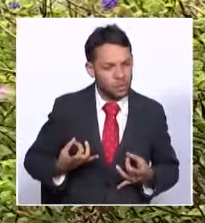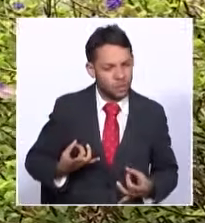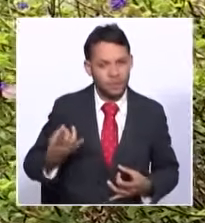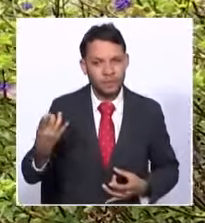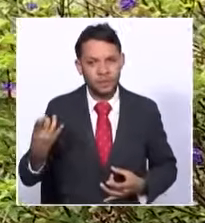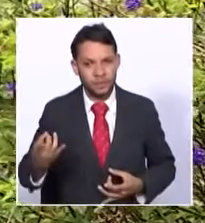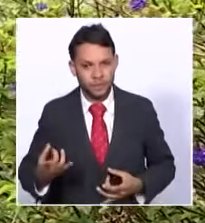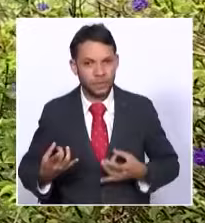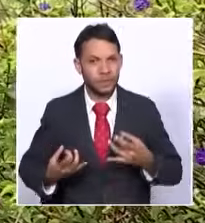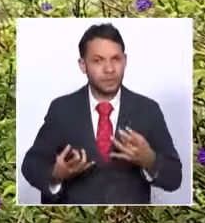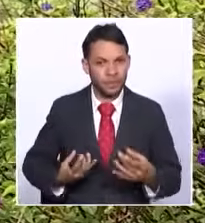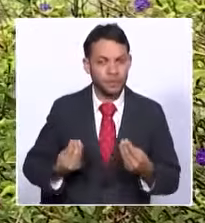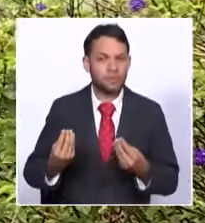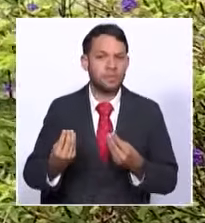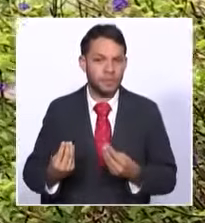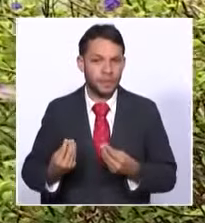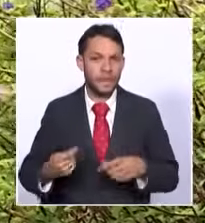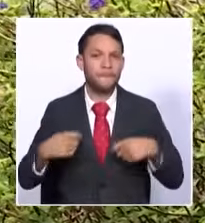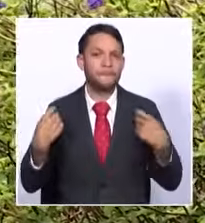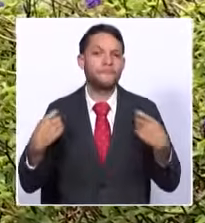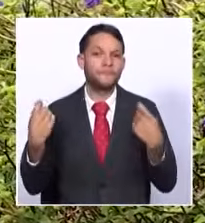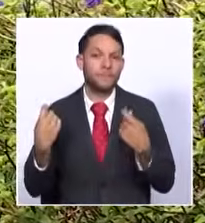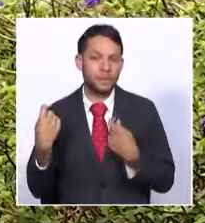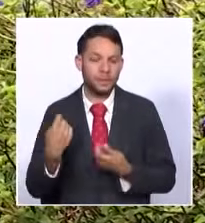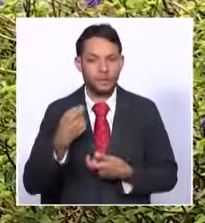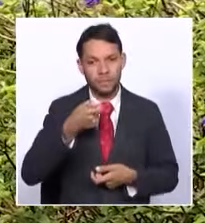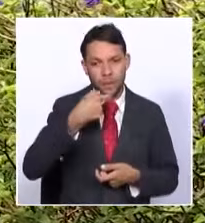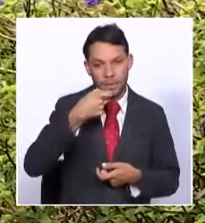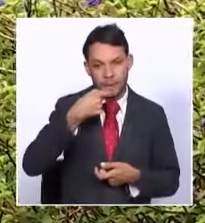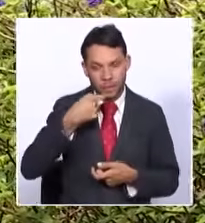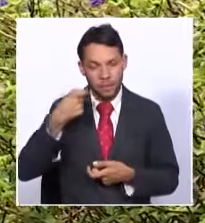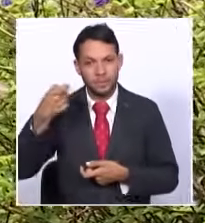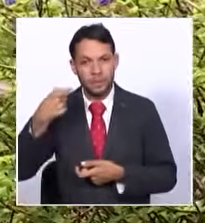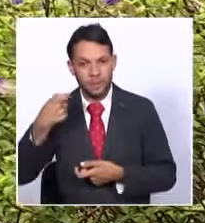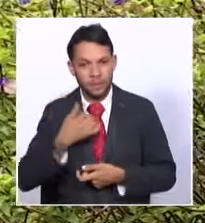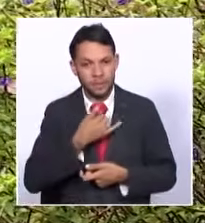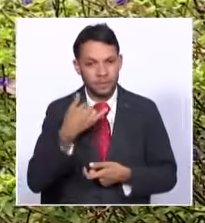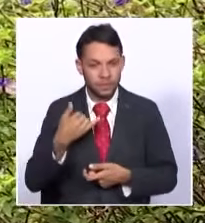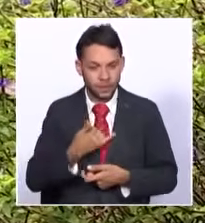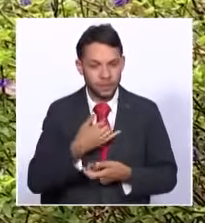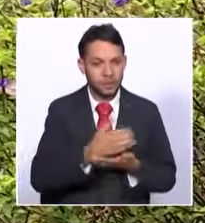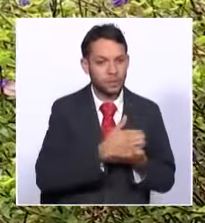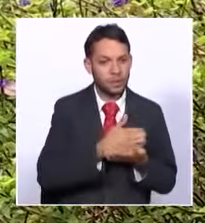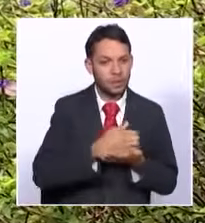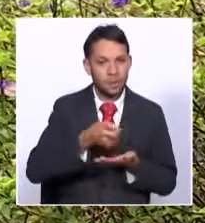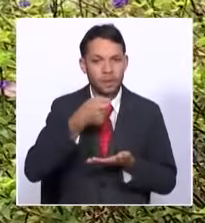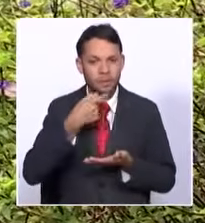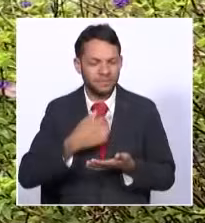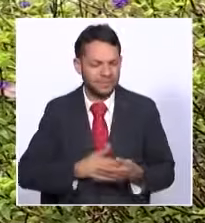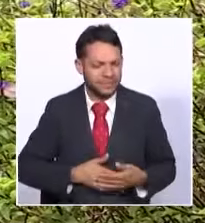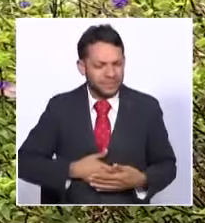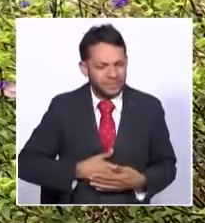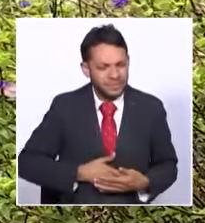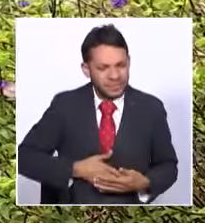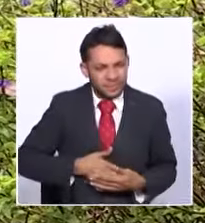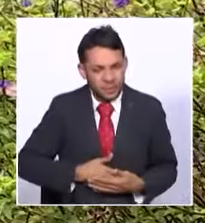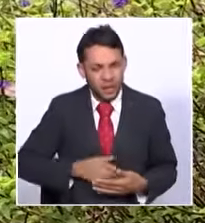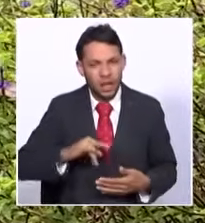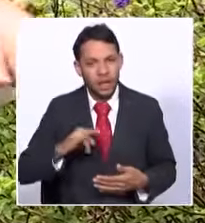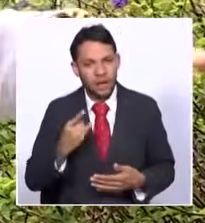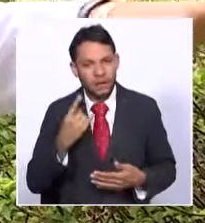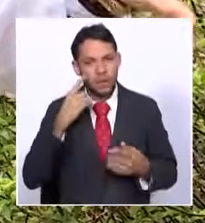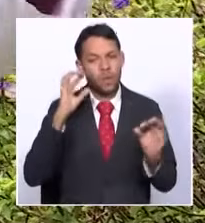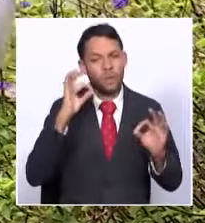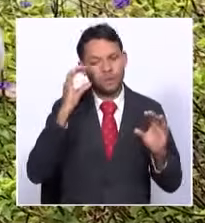cual venden cantidad de medicamentos. Ustedes van para una droguería, tengo dolor de abdomen, algo le mandan, de